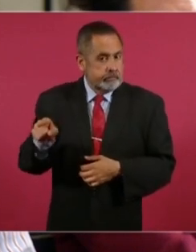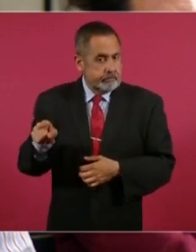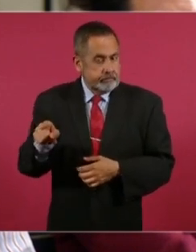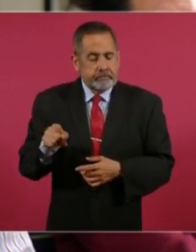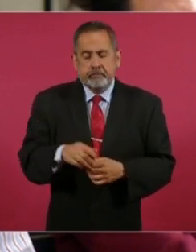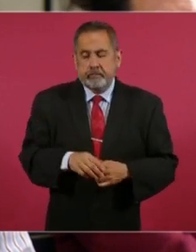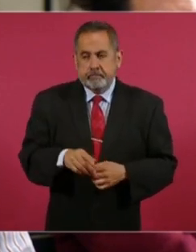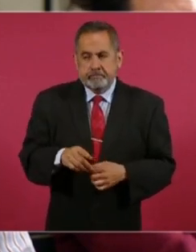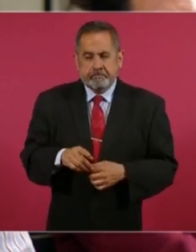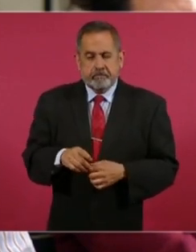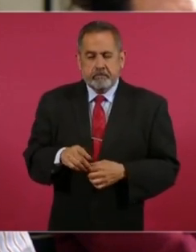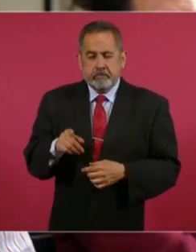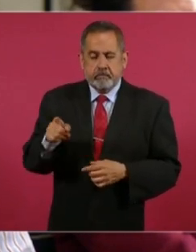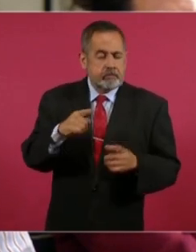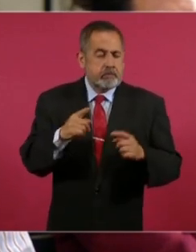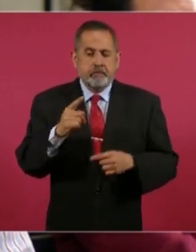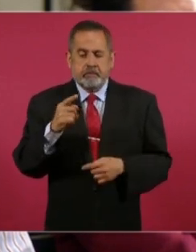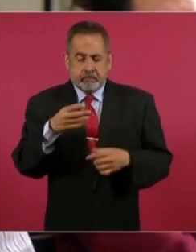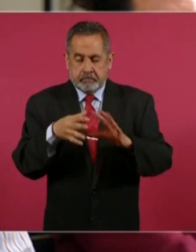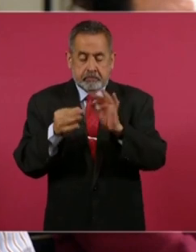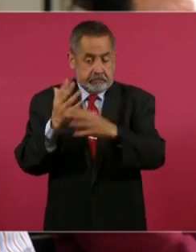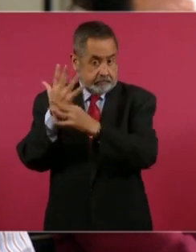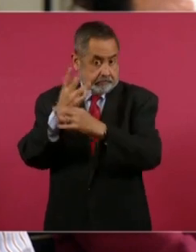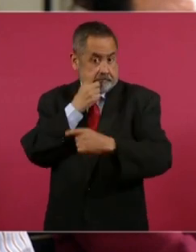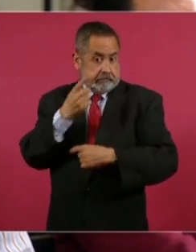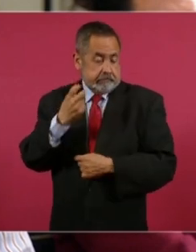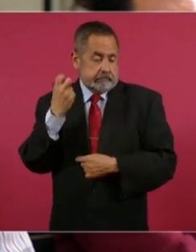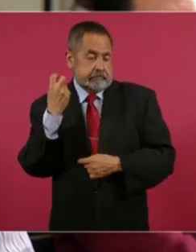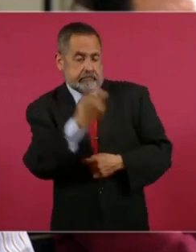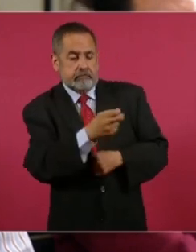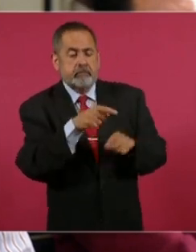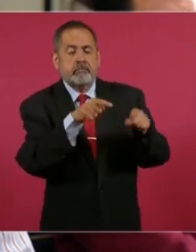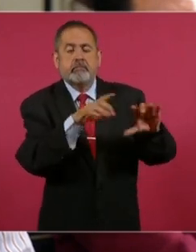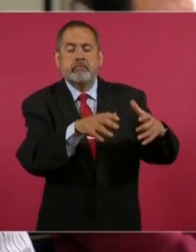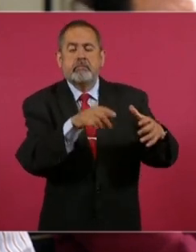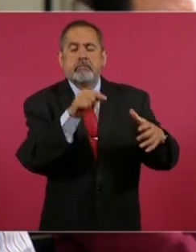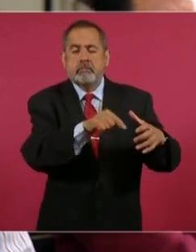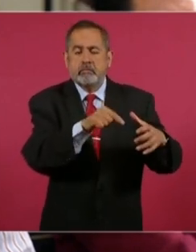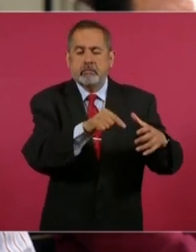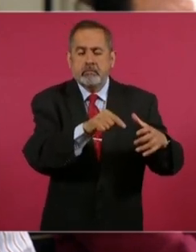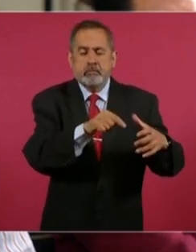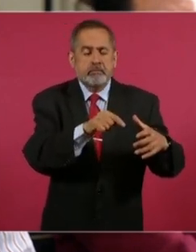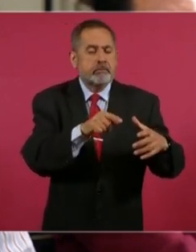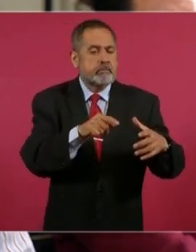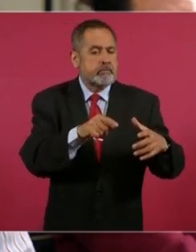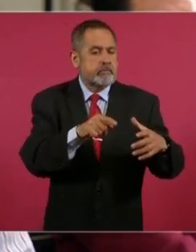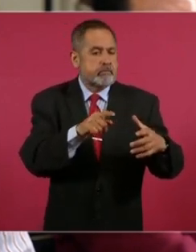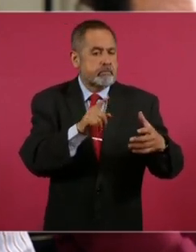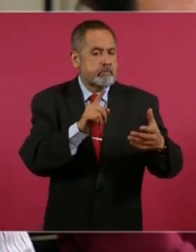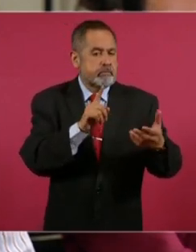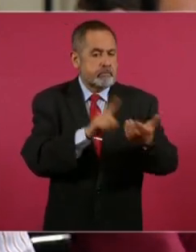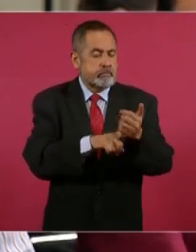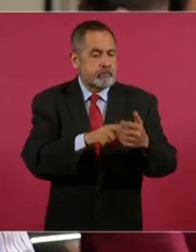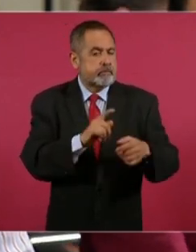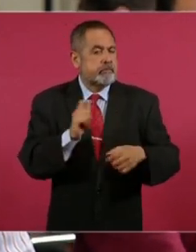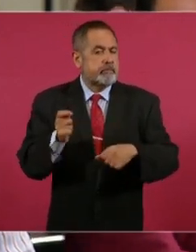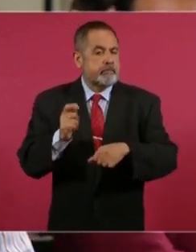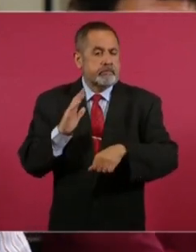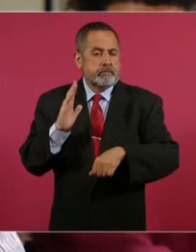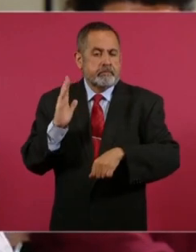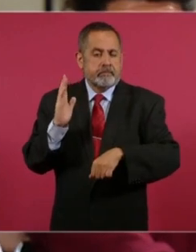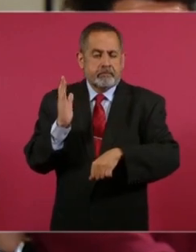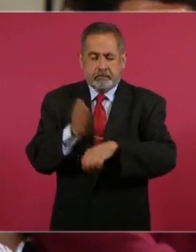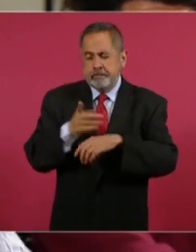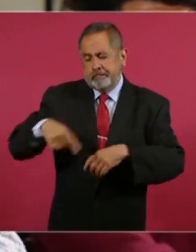están acusando, están señalando ellos que los están, ya penalizaron algunas de sus acciones a